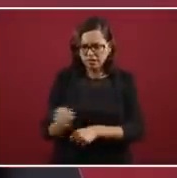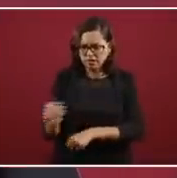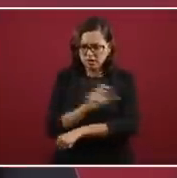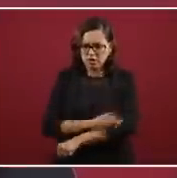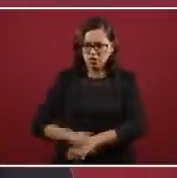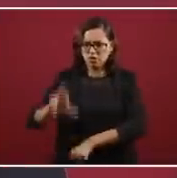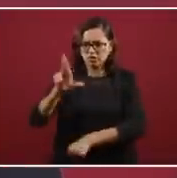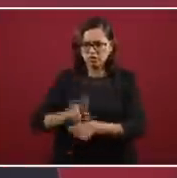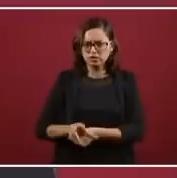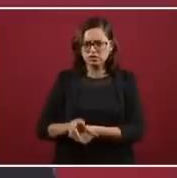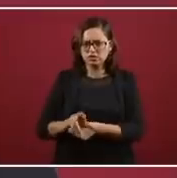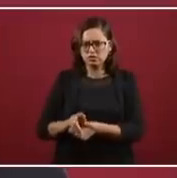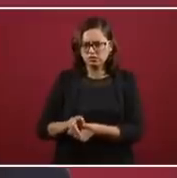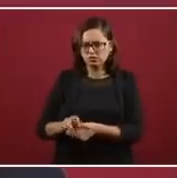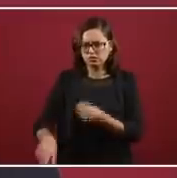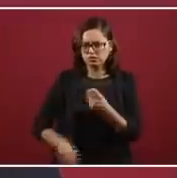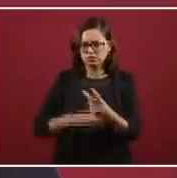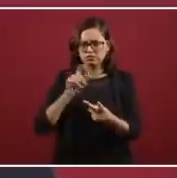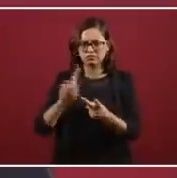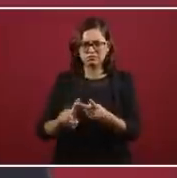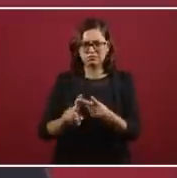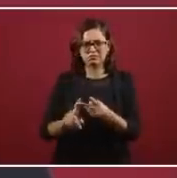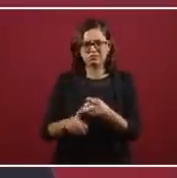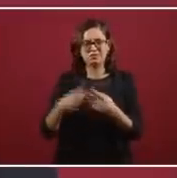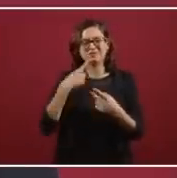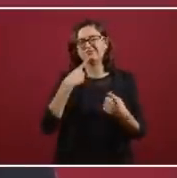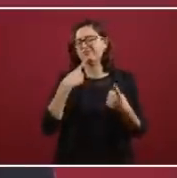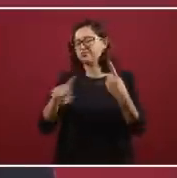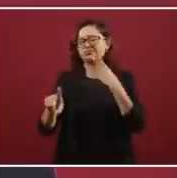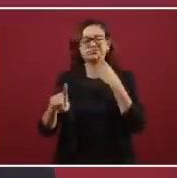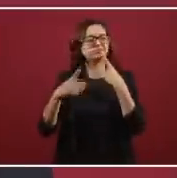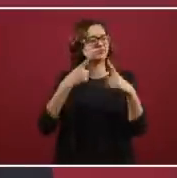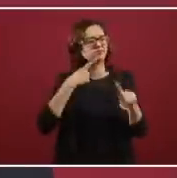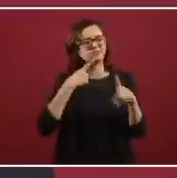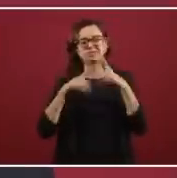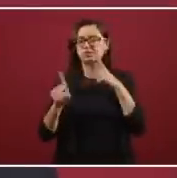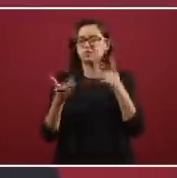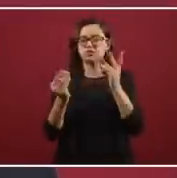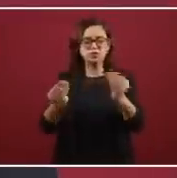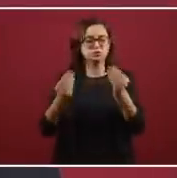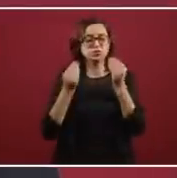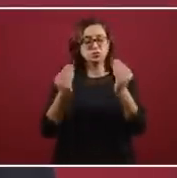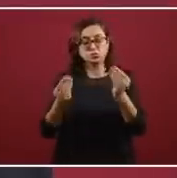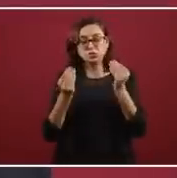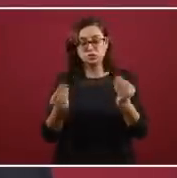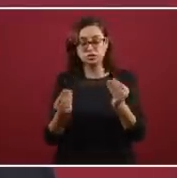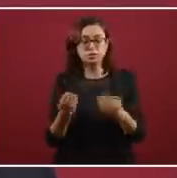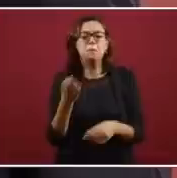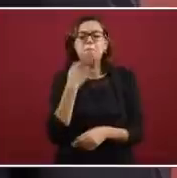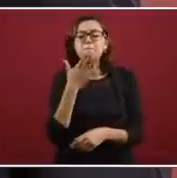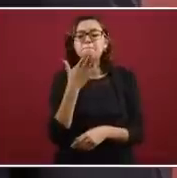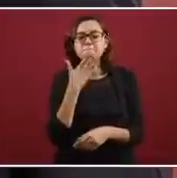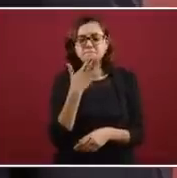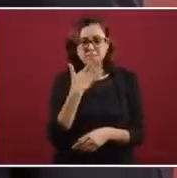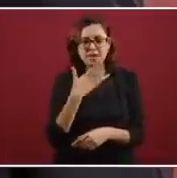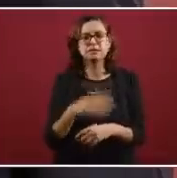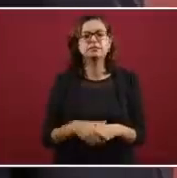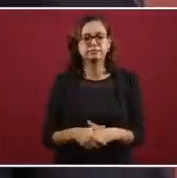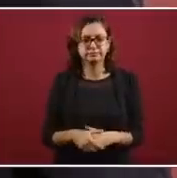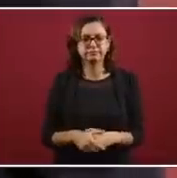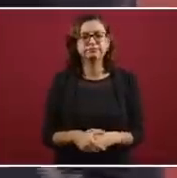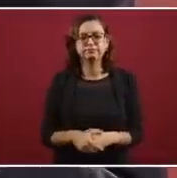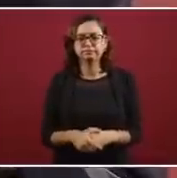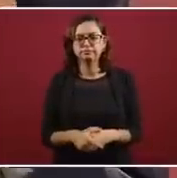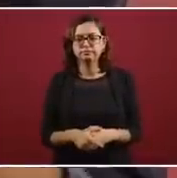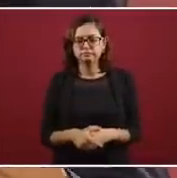coordinador y hay muchas denuncias de todo tipo. Qué bueno que sea así.